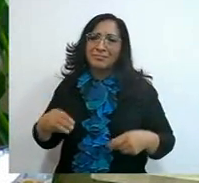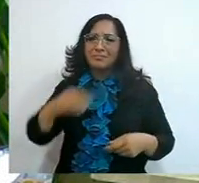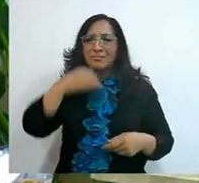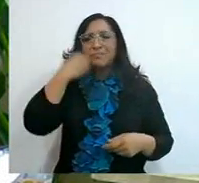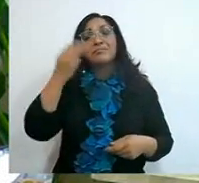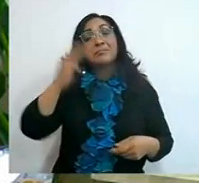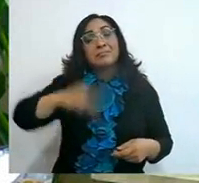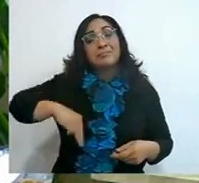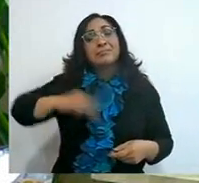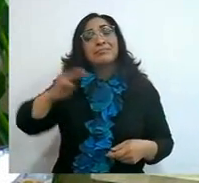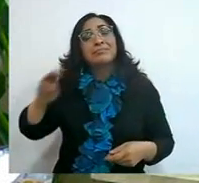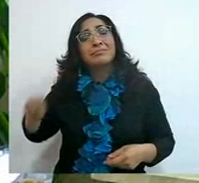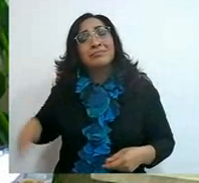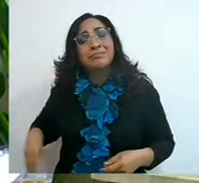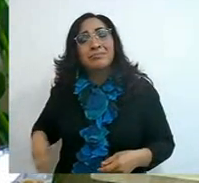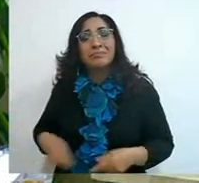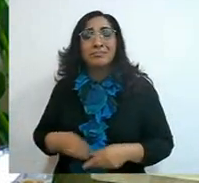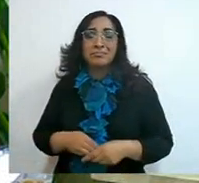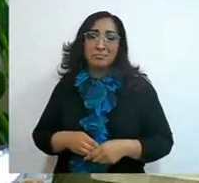a un suicidio.